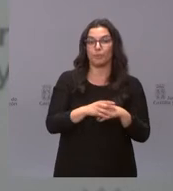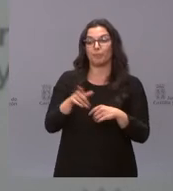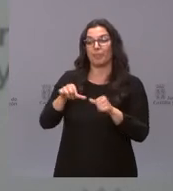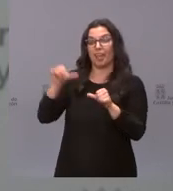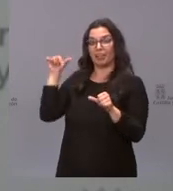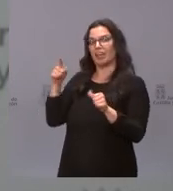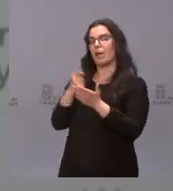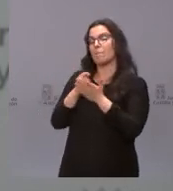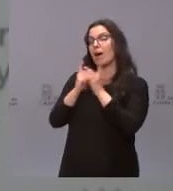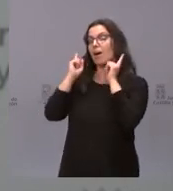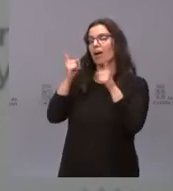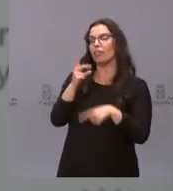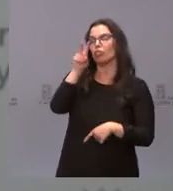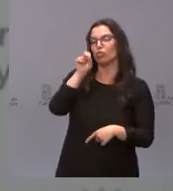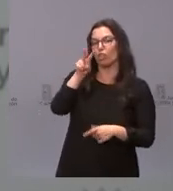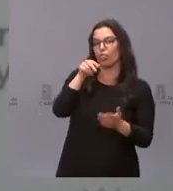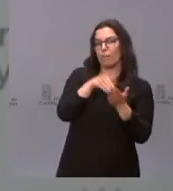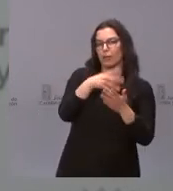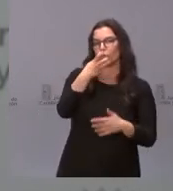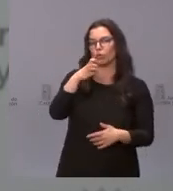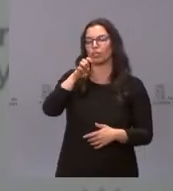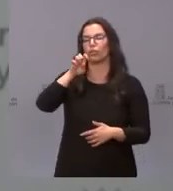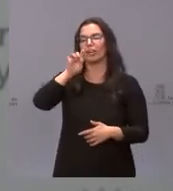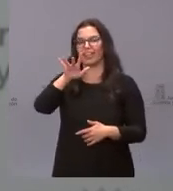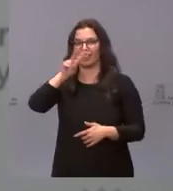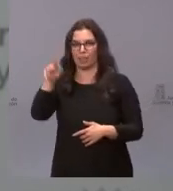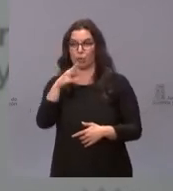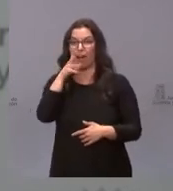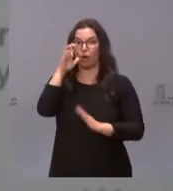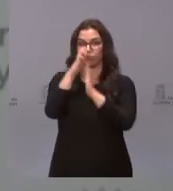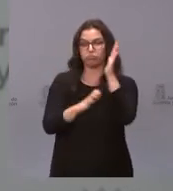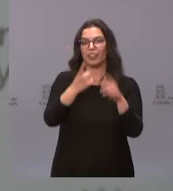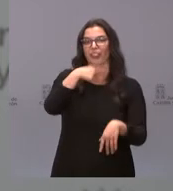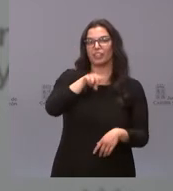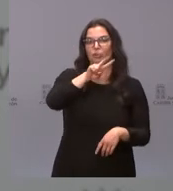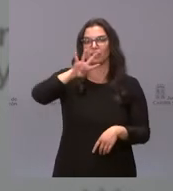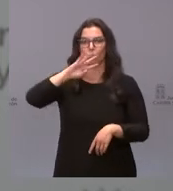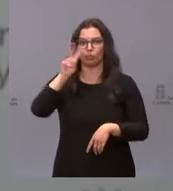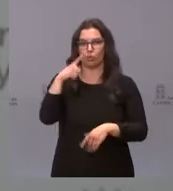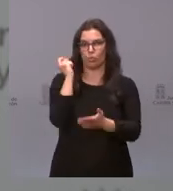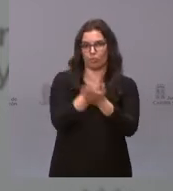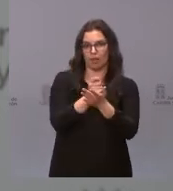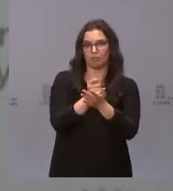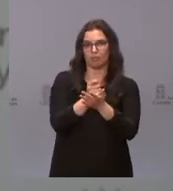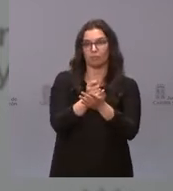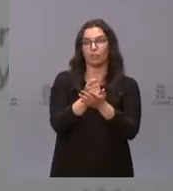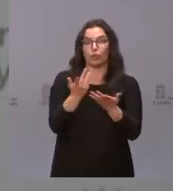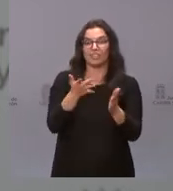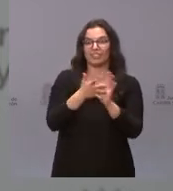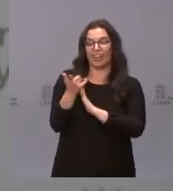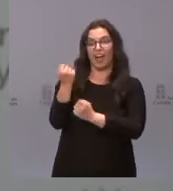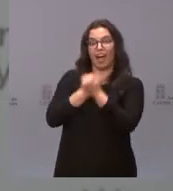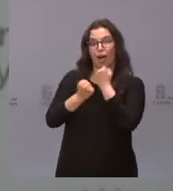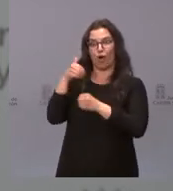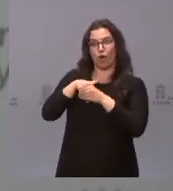12 mil 415 euros ahora pagará 124 euros lógicamente esto va a permitir un ahorro